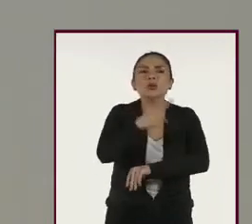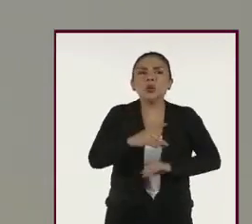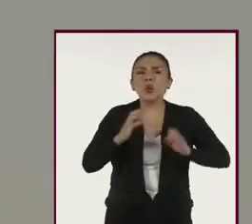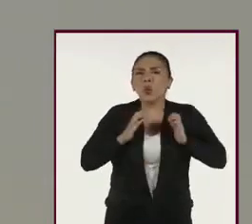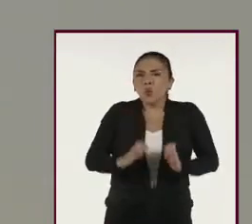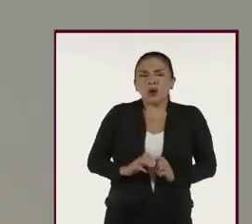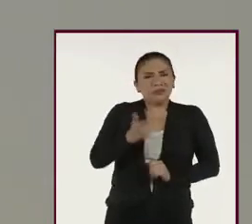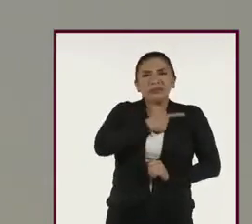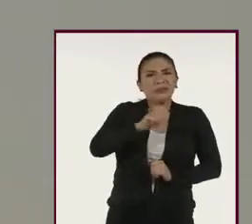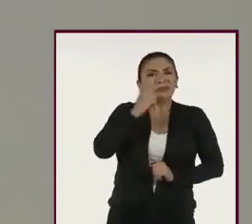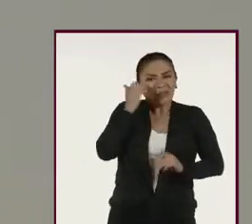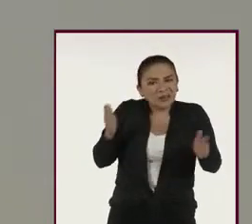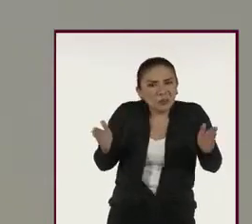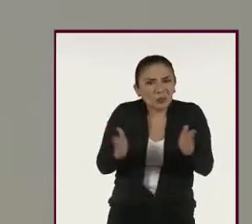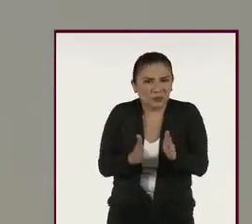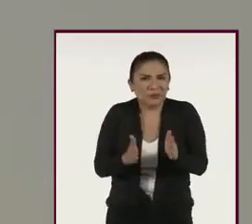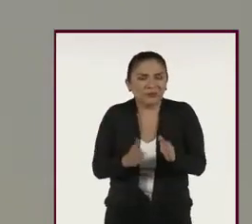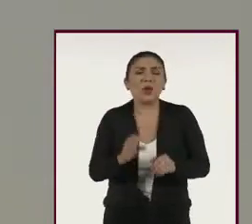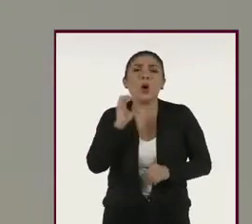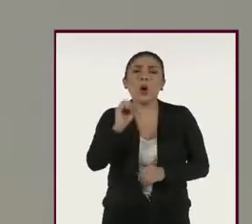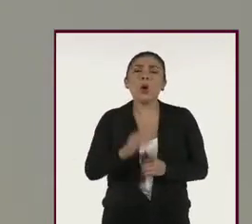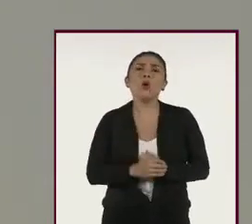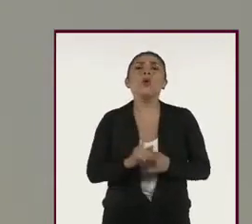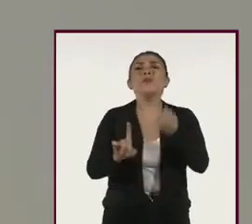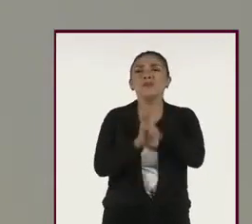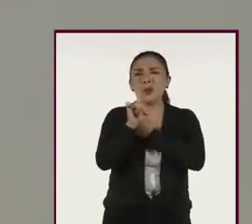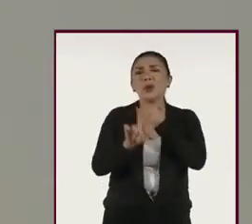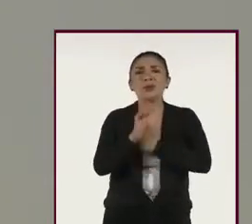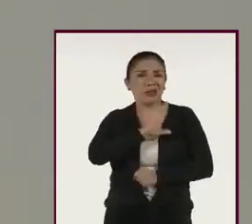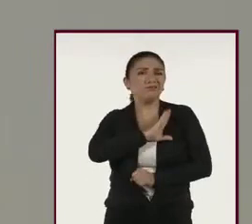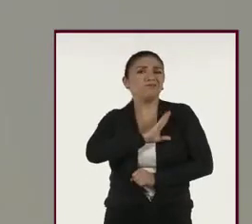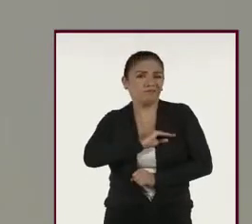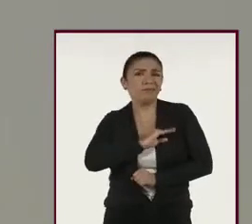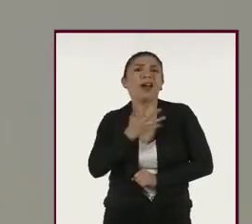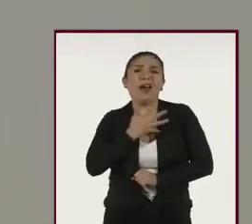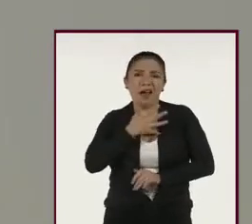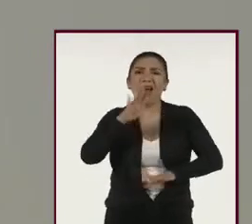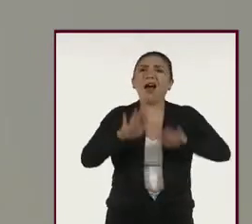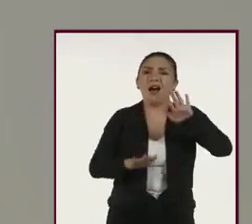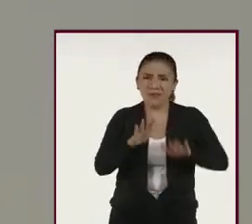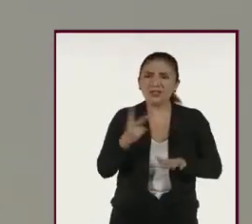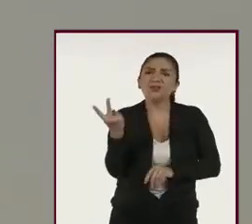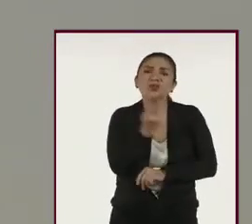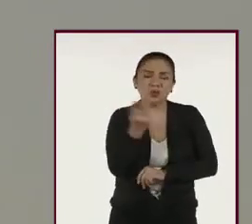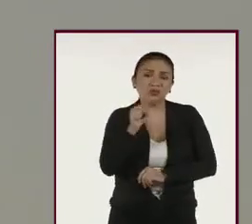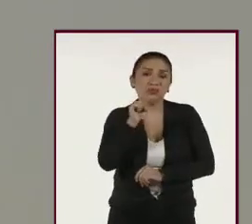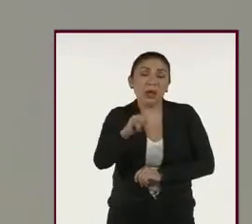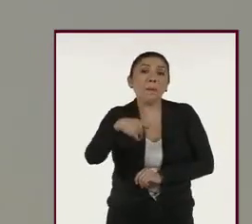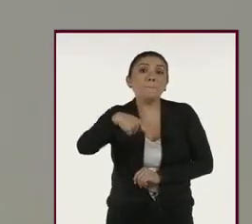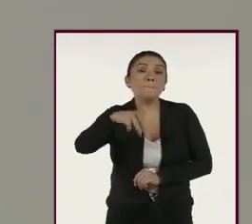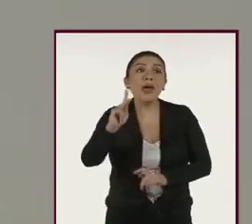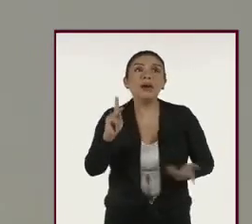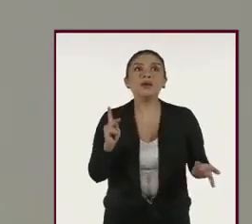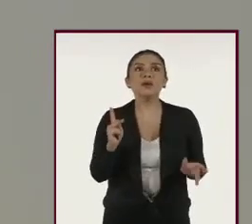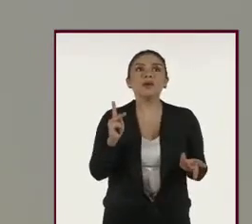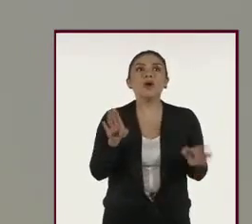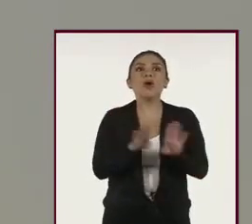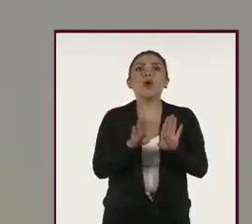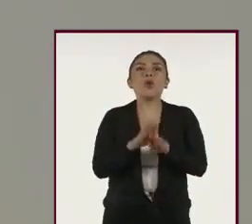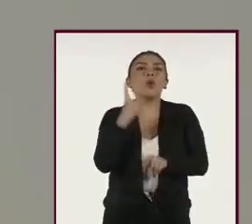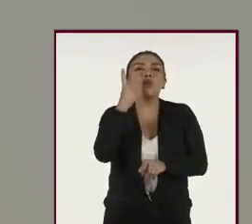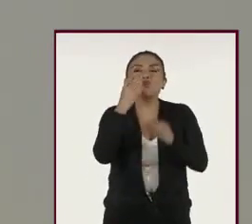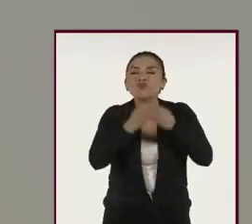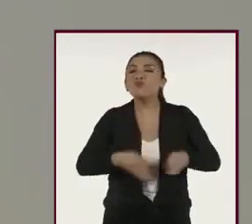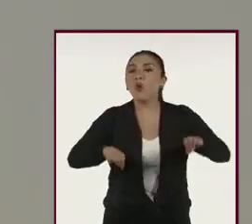corporalidad. ¿Podemos encontrar problemas de autoestima en ambas situaciones? Sí, pero lo que nos haría como la